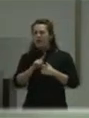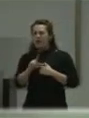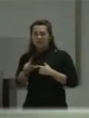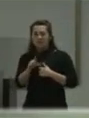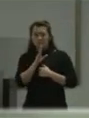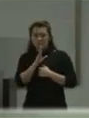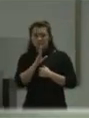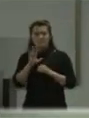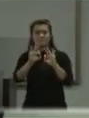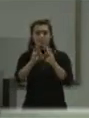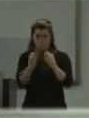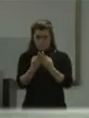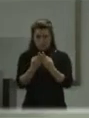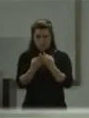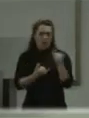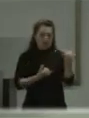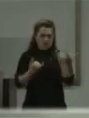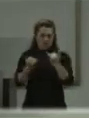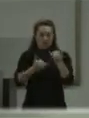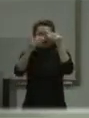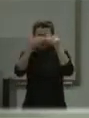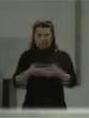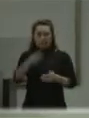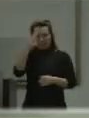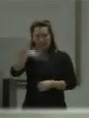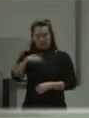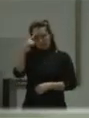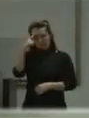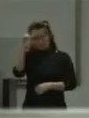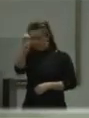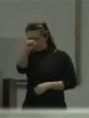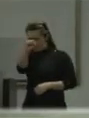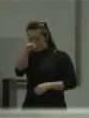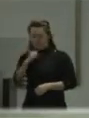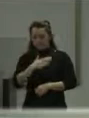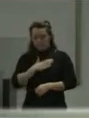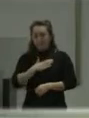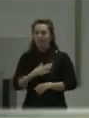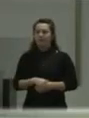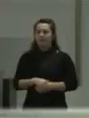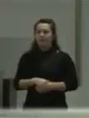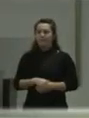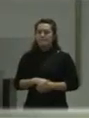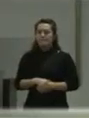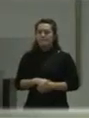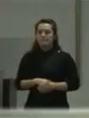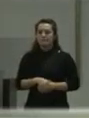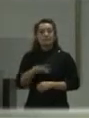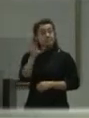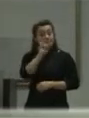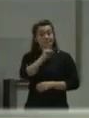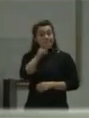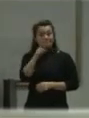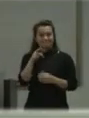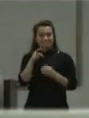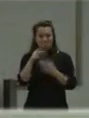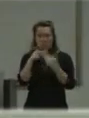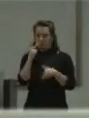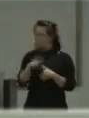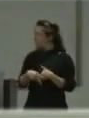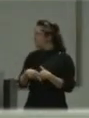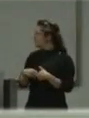que tienen o que tenemos hijos con discapacidad intelectual sin duda alguna este proyecto como ustedes lo pueden